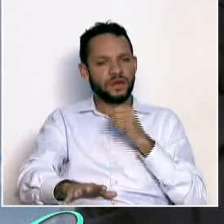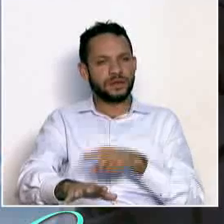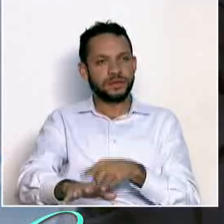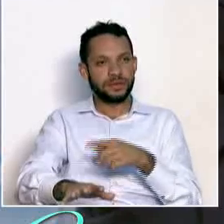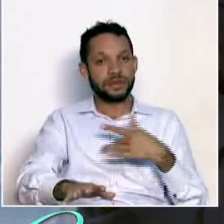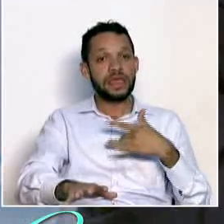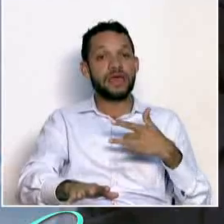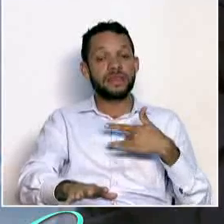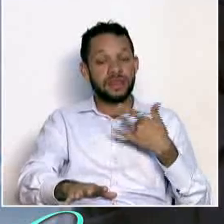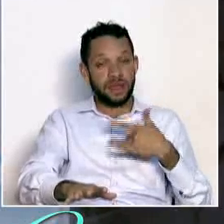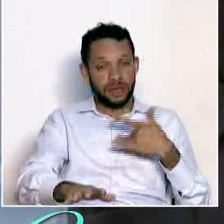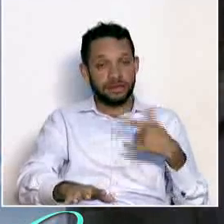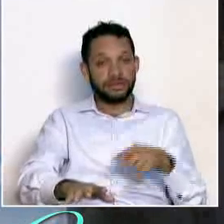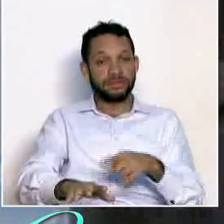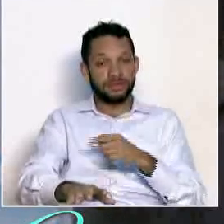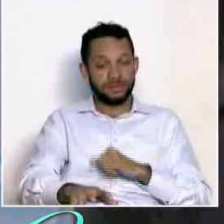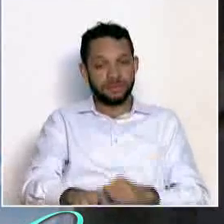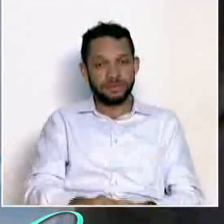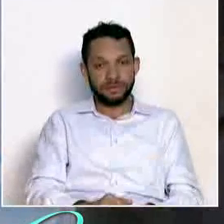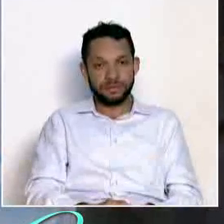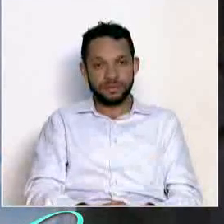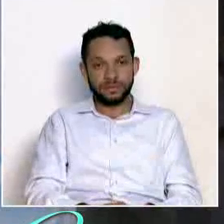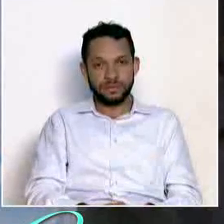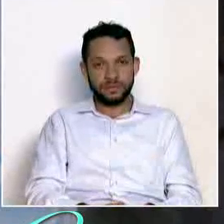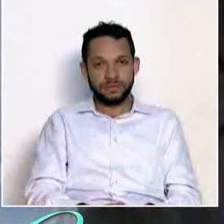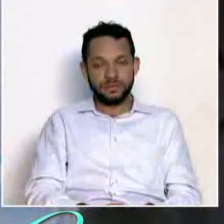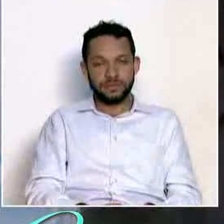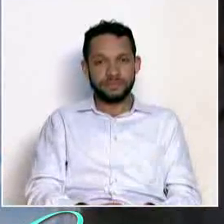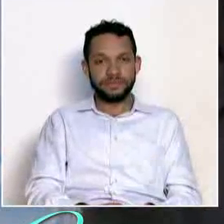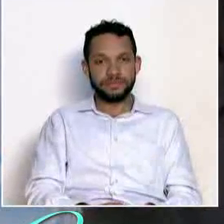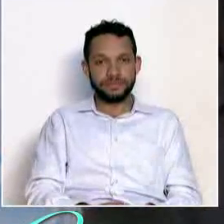continúa completamente fría.